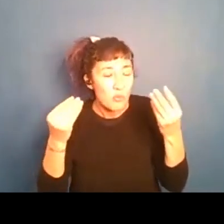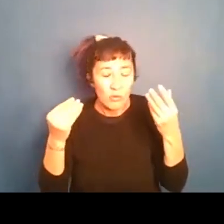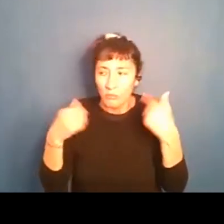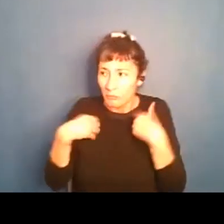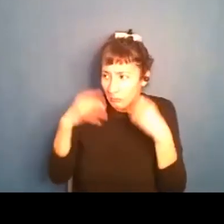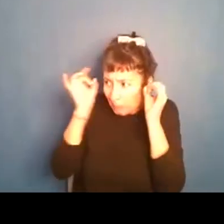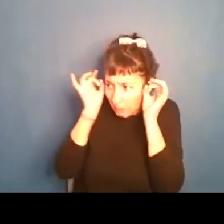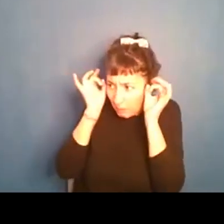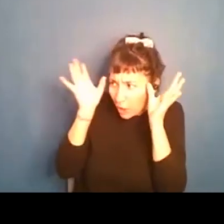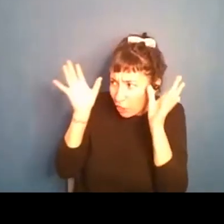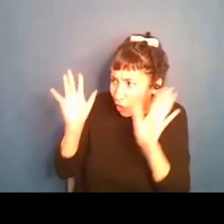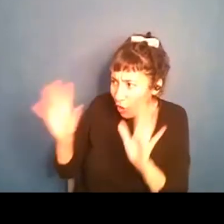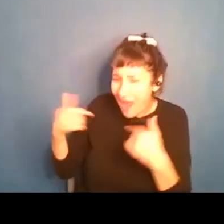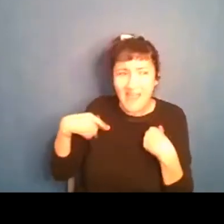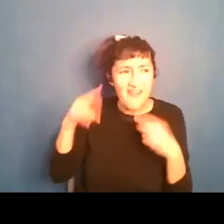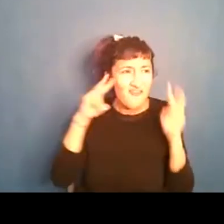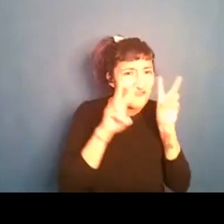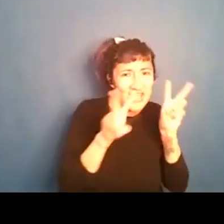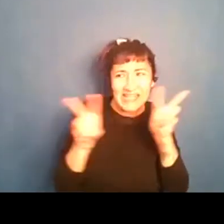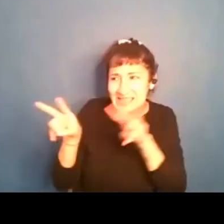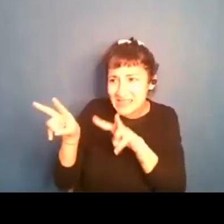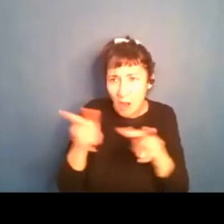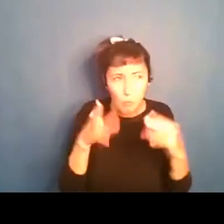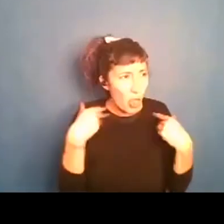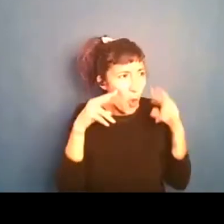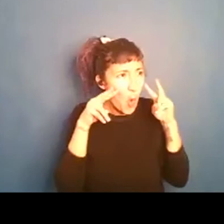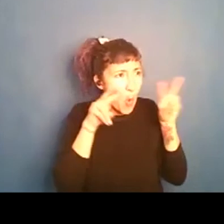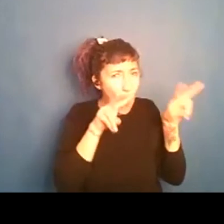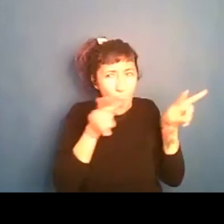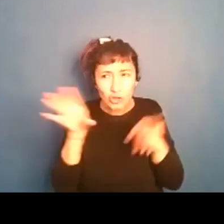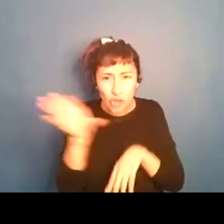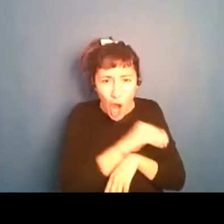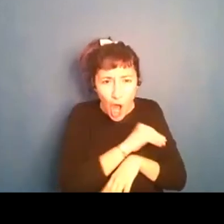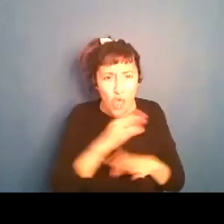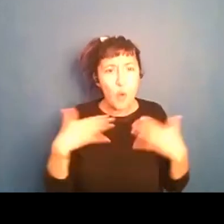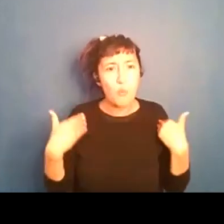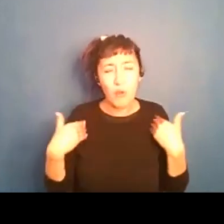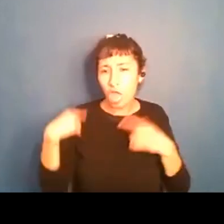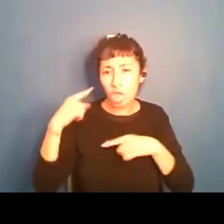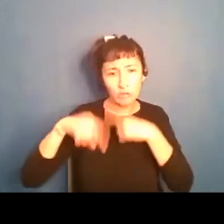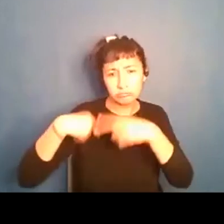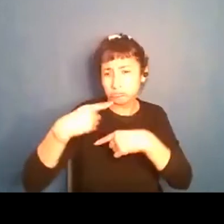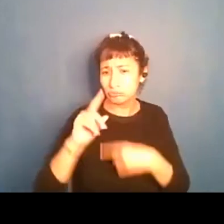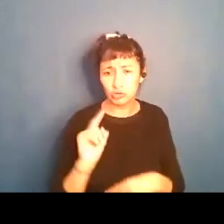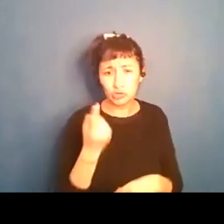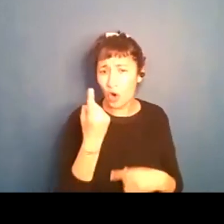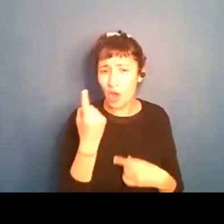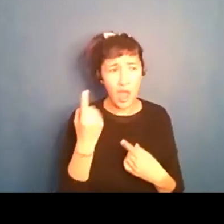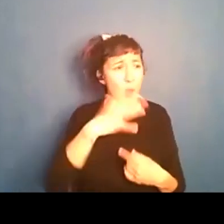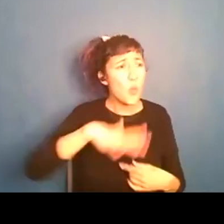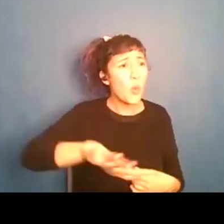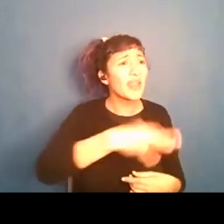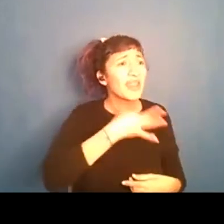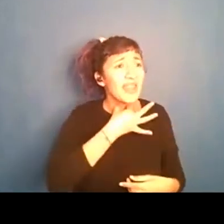Discúlpame, tengo vista, puedo ver todo, me puedo manejar y desenvolver en el ámbito que deseo y que